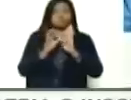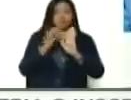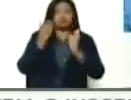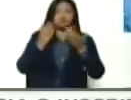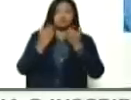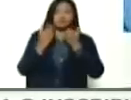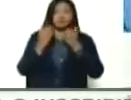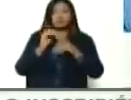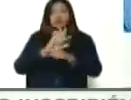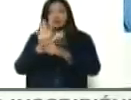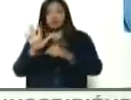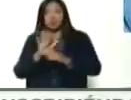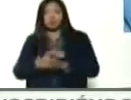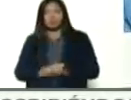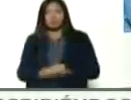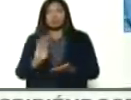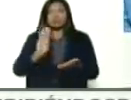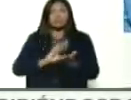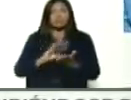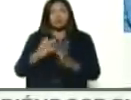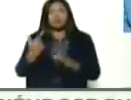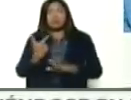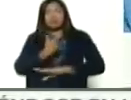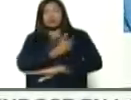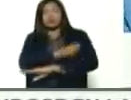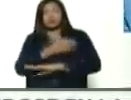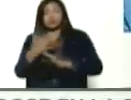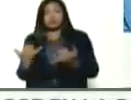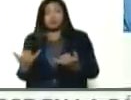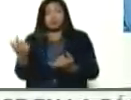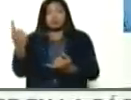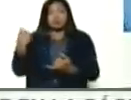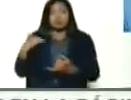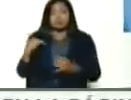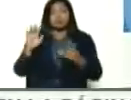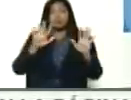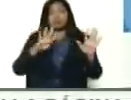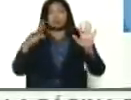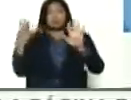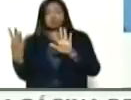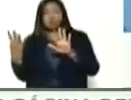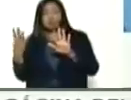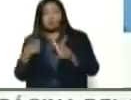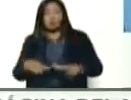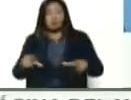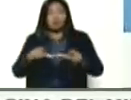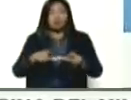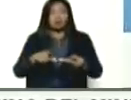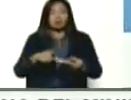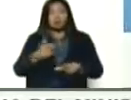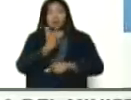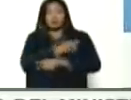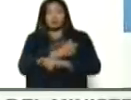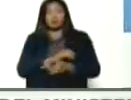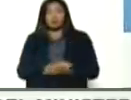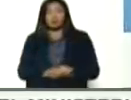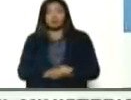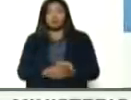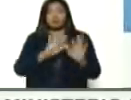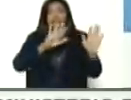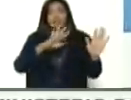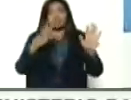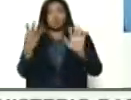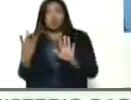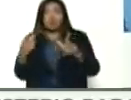cobi en venezuela este centro de vacunación presidente tiene 19 puestos de vacunación tenemos 19 enfermeras